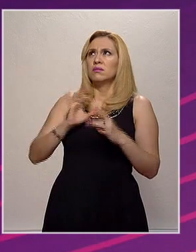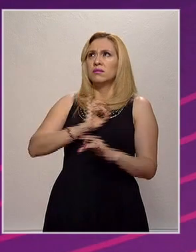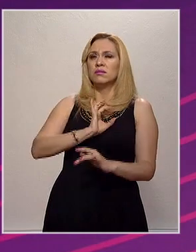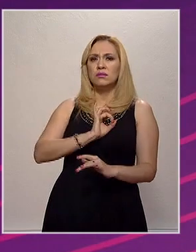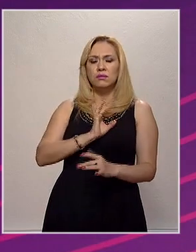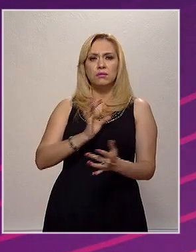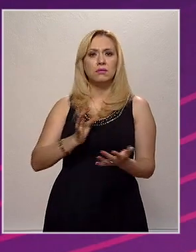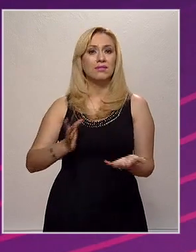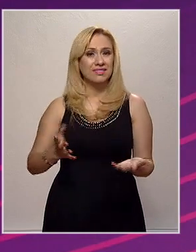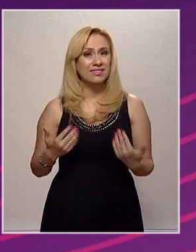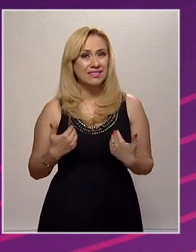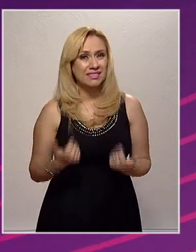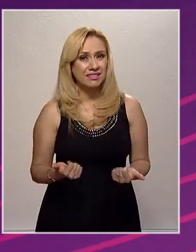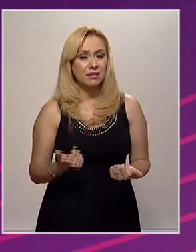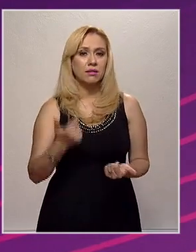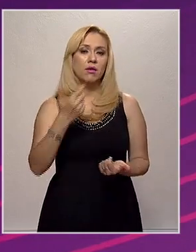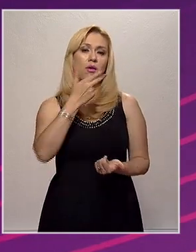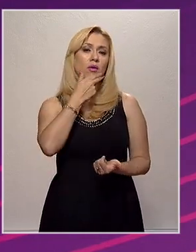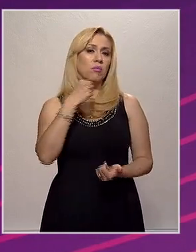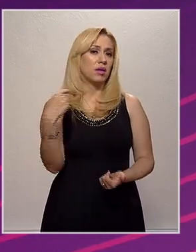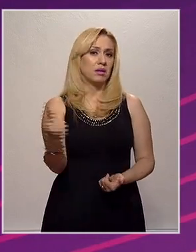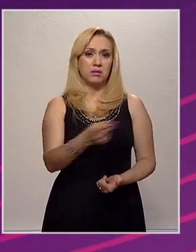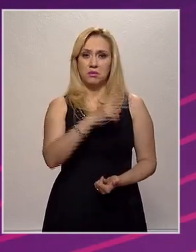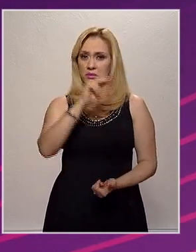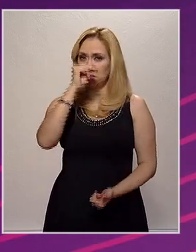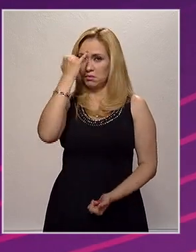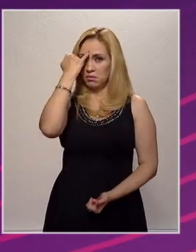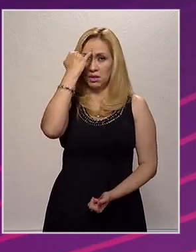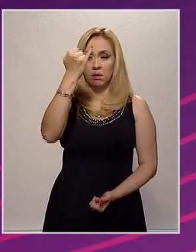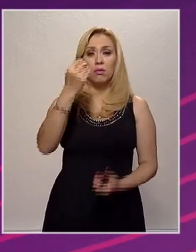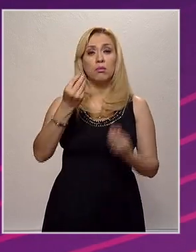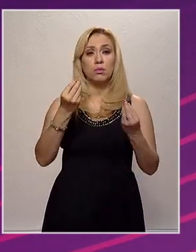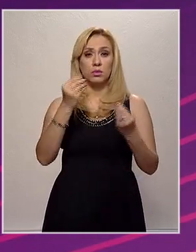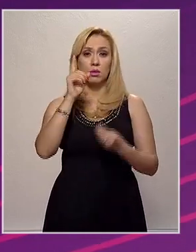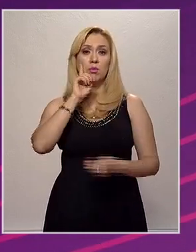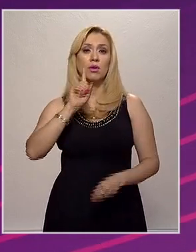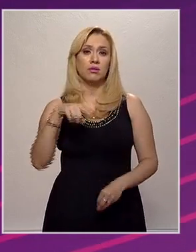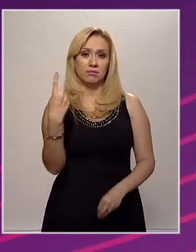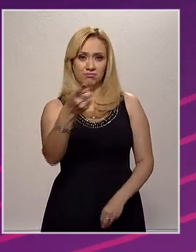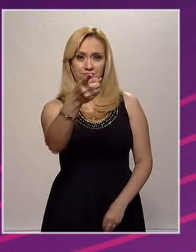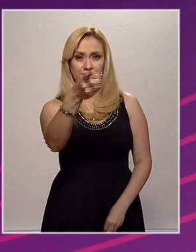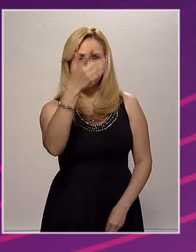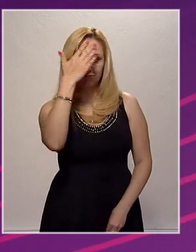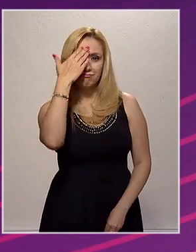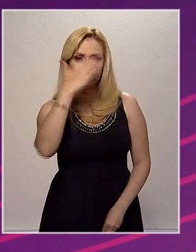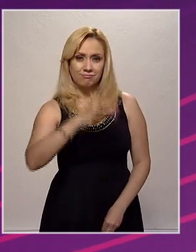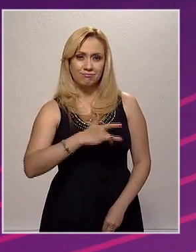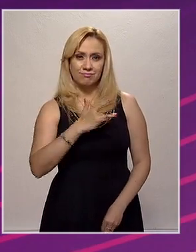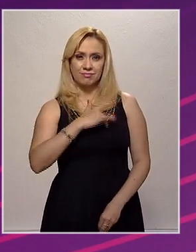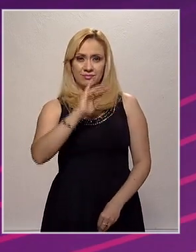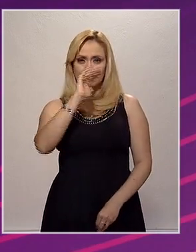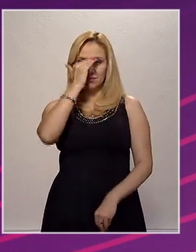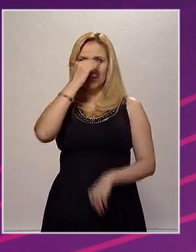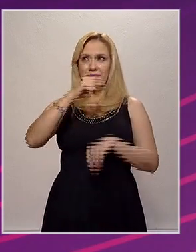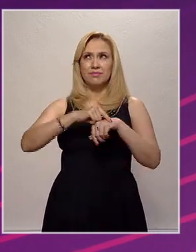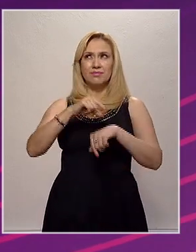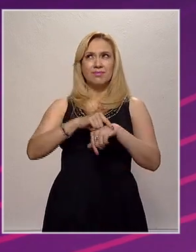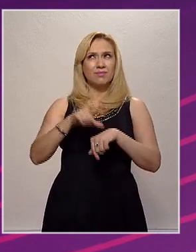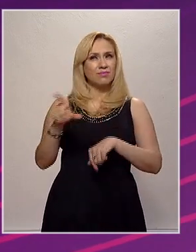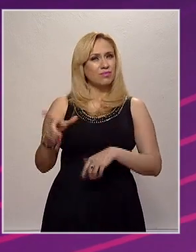de lo que los hombres sospecharíamos. Muchas mujeres saben con más claridad con qué frecuencia ocurre eso.